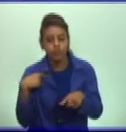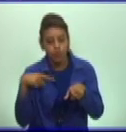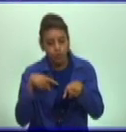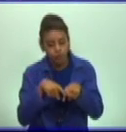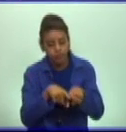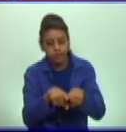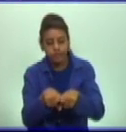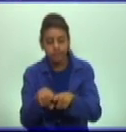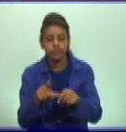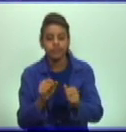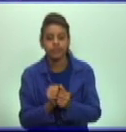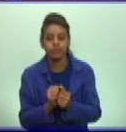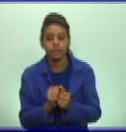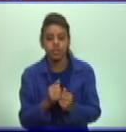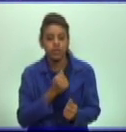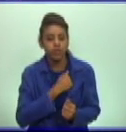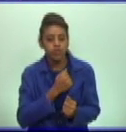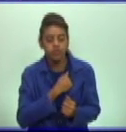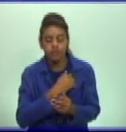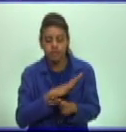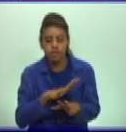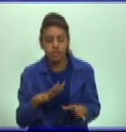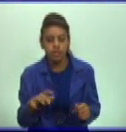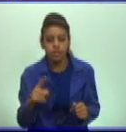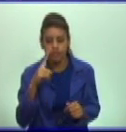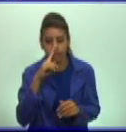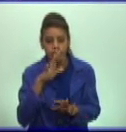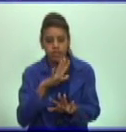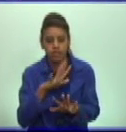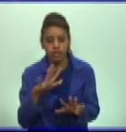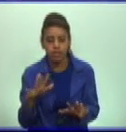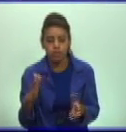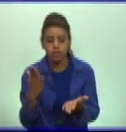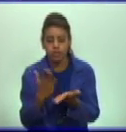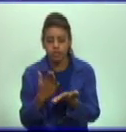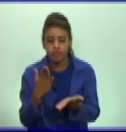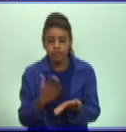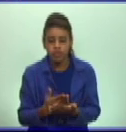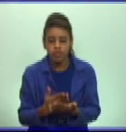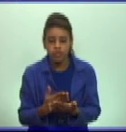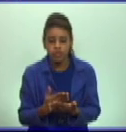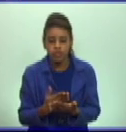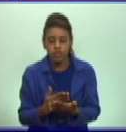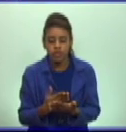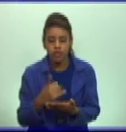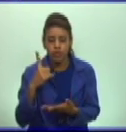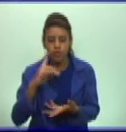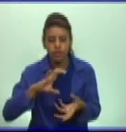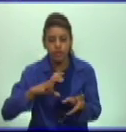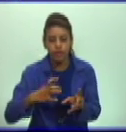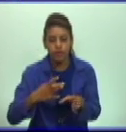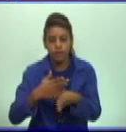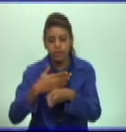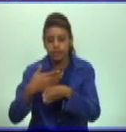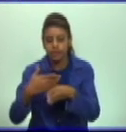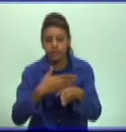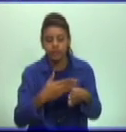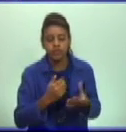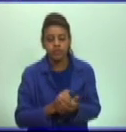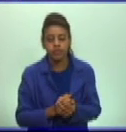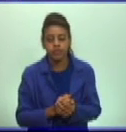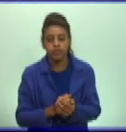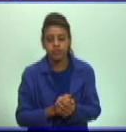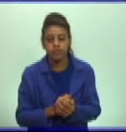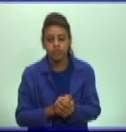acompañado. Y yo quisiera entonces terminar el encuentro de hoy de una manera diferente.